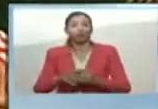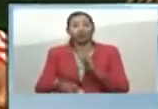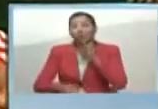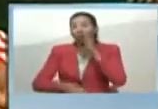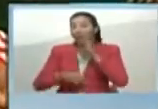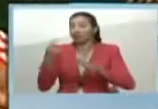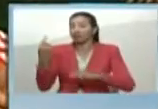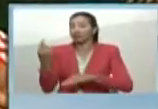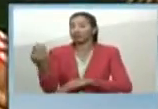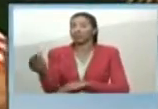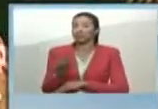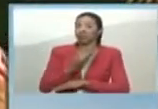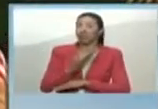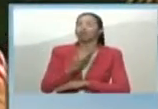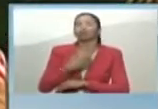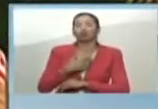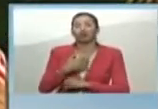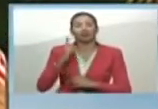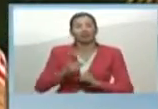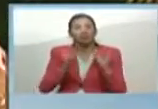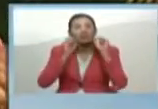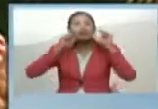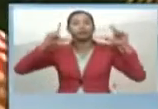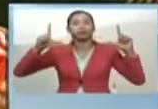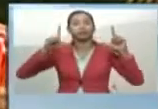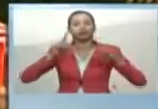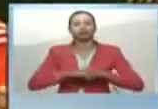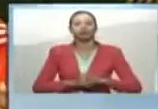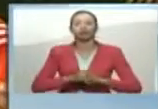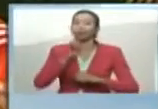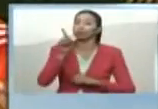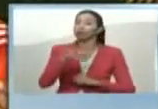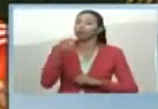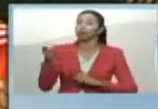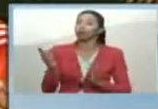despertar. ¿Somos o no somos?